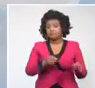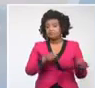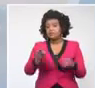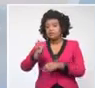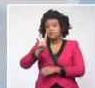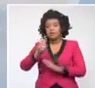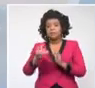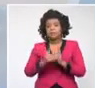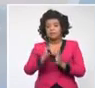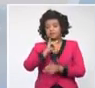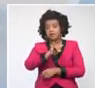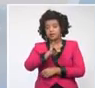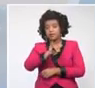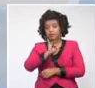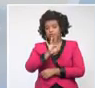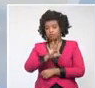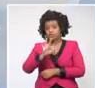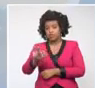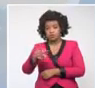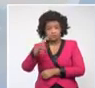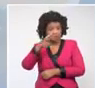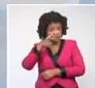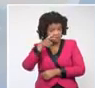3.688 sospechosos,